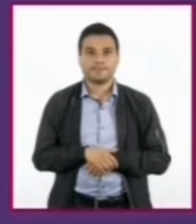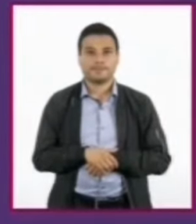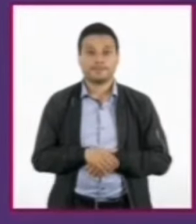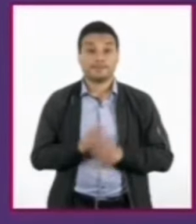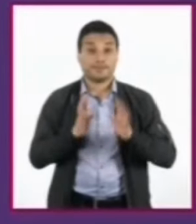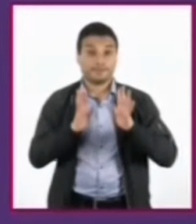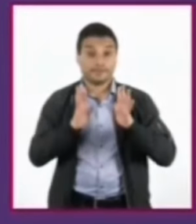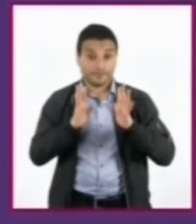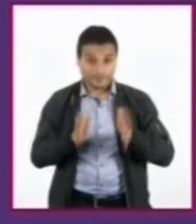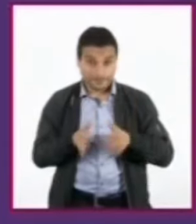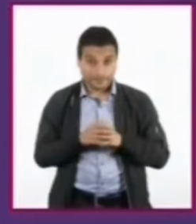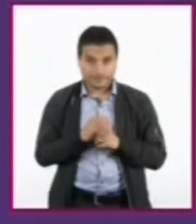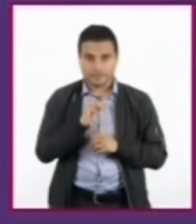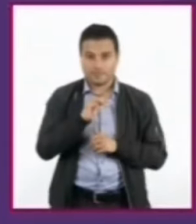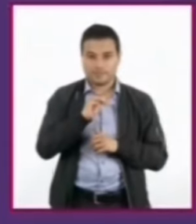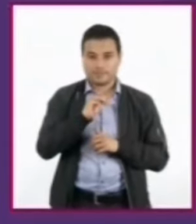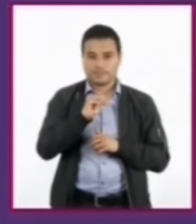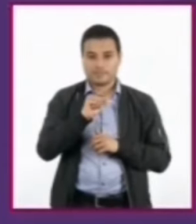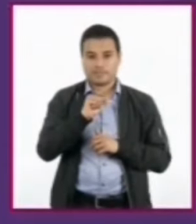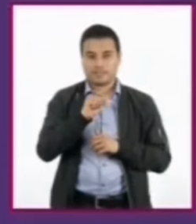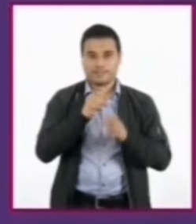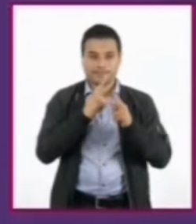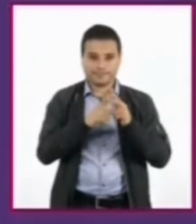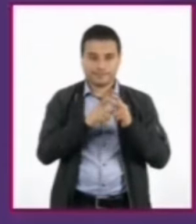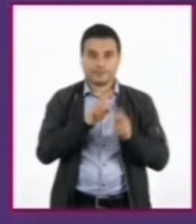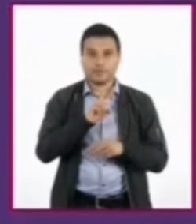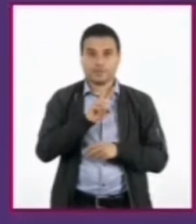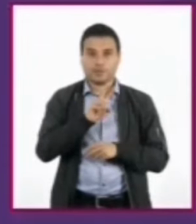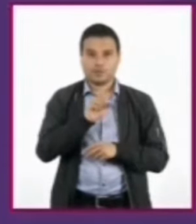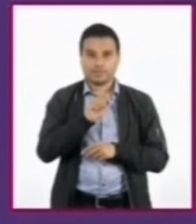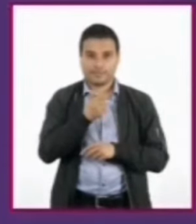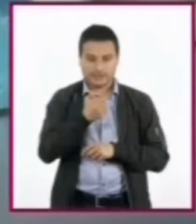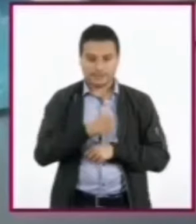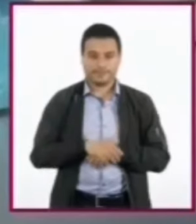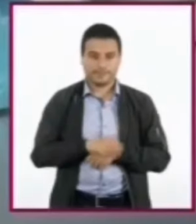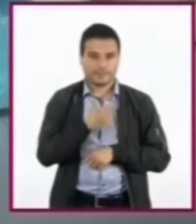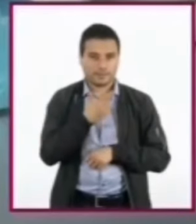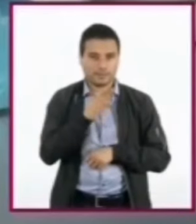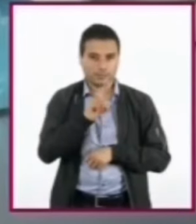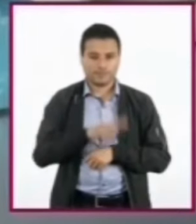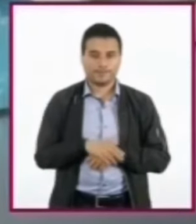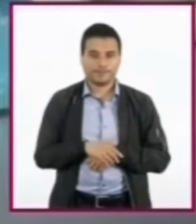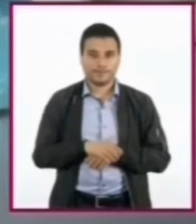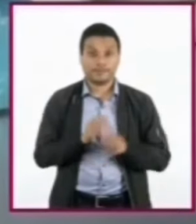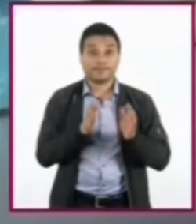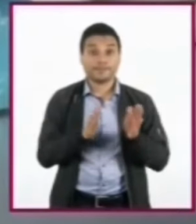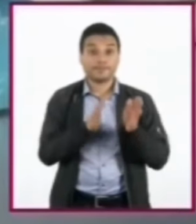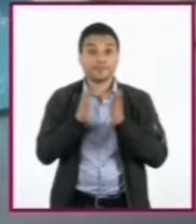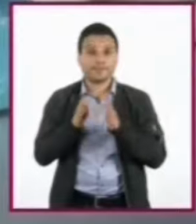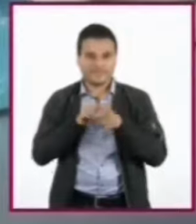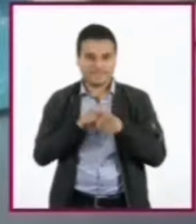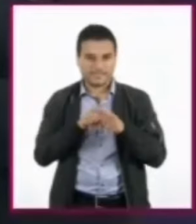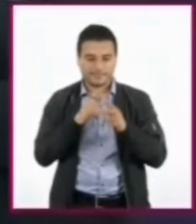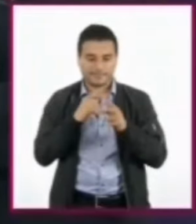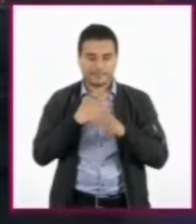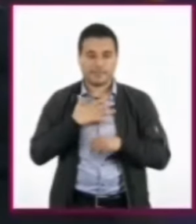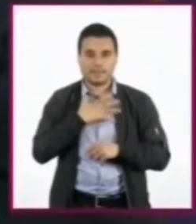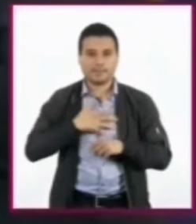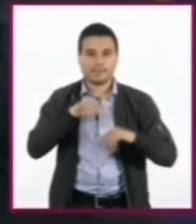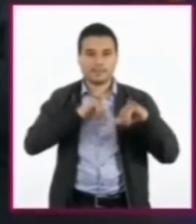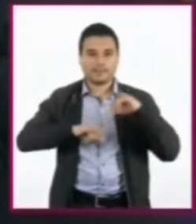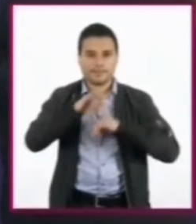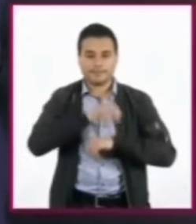Tenemos ahí la masa inicial, que fueron 226 gramos. Continuaremos con nuestro experimento. Por